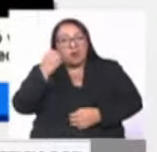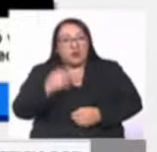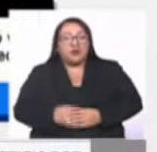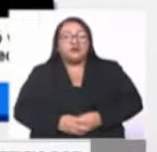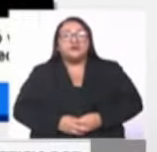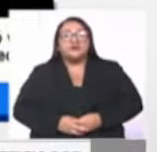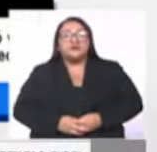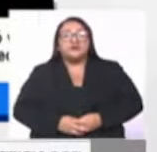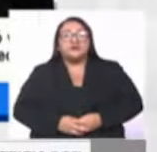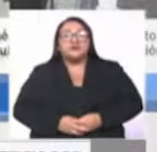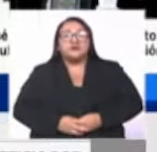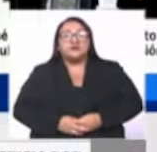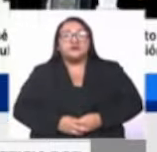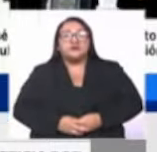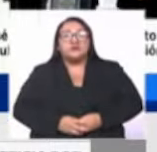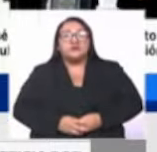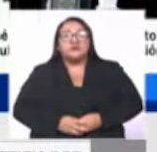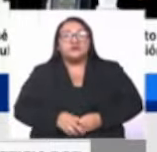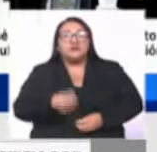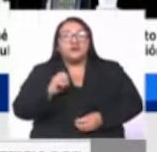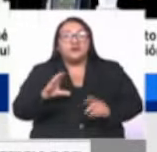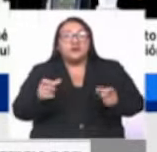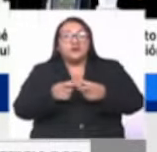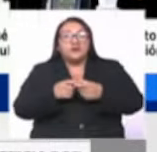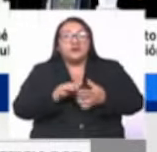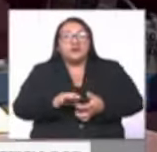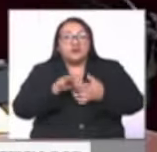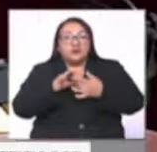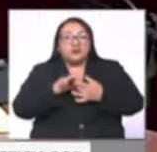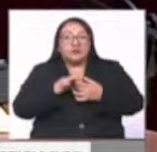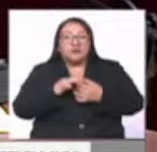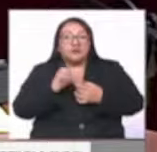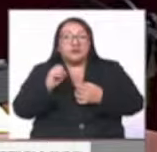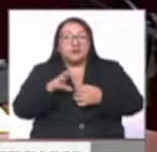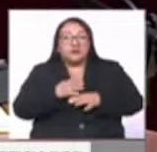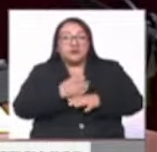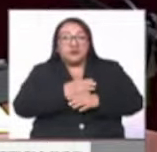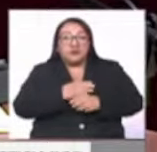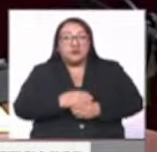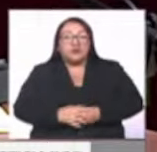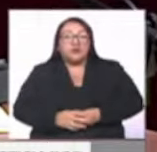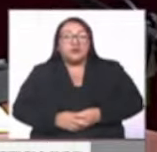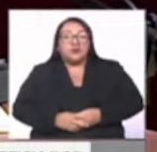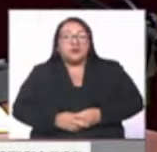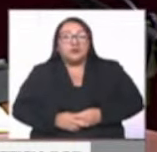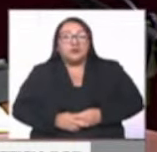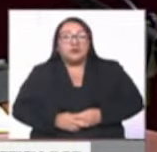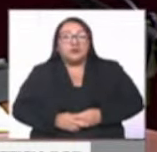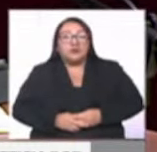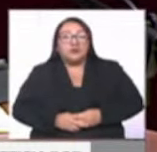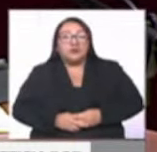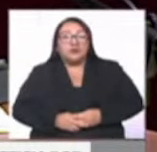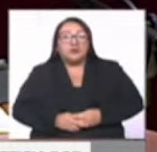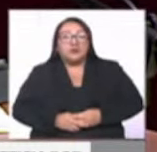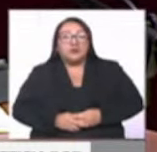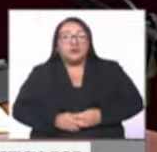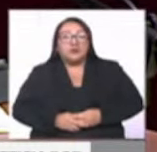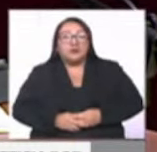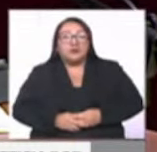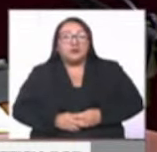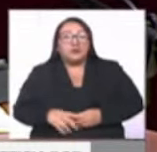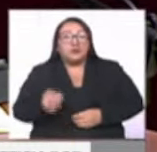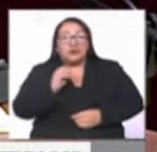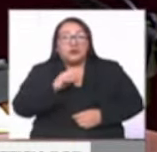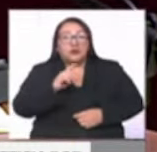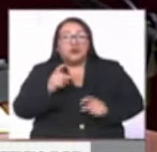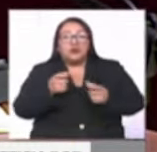como pueden apreciar el integrante de la comisión especial Jorge alvar ex rector de la uni no fue citado por la subcomisión